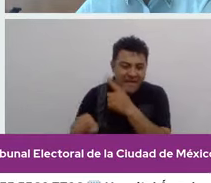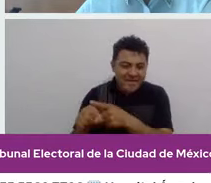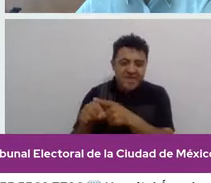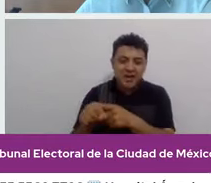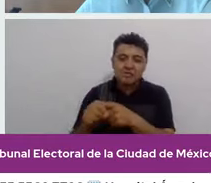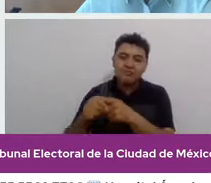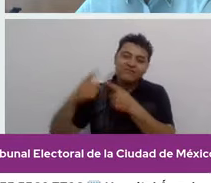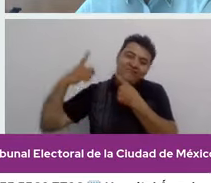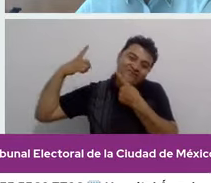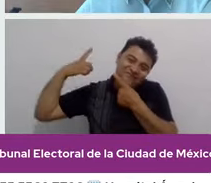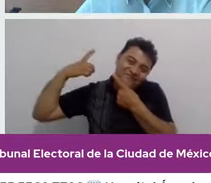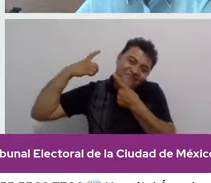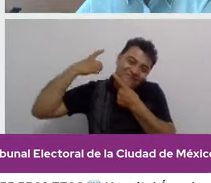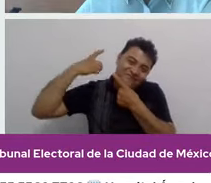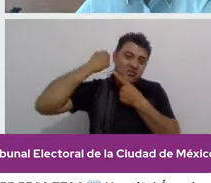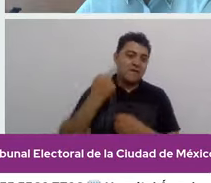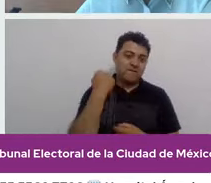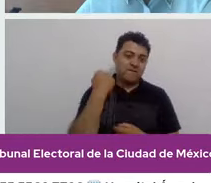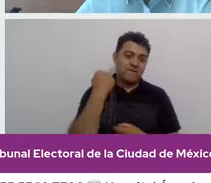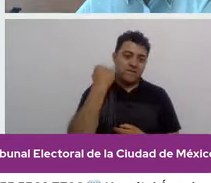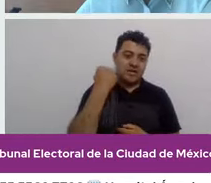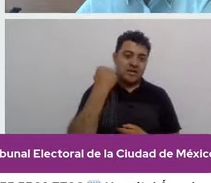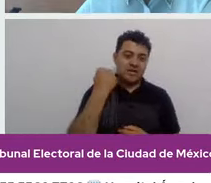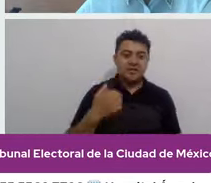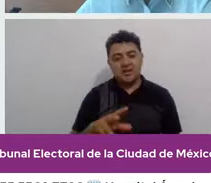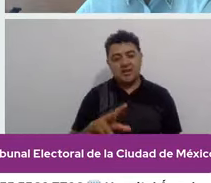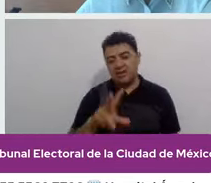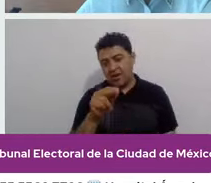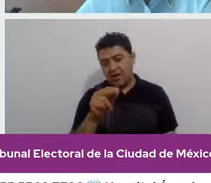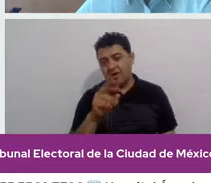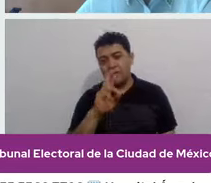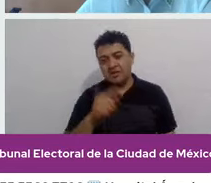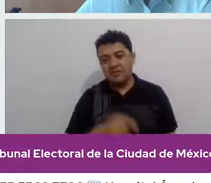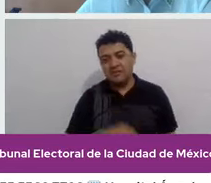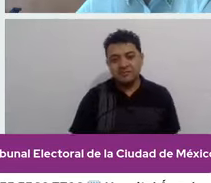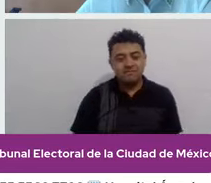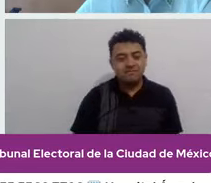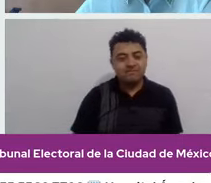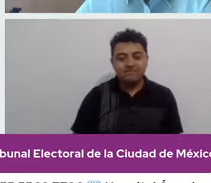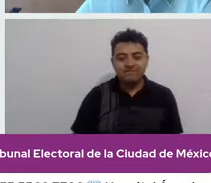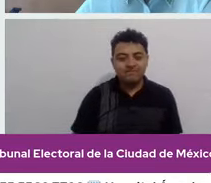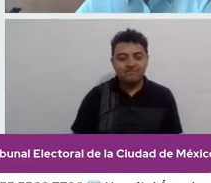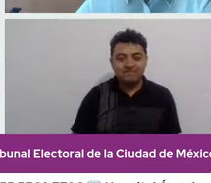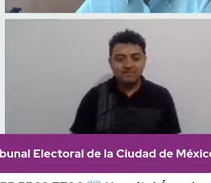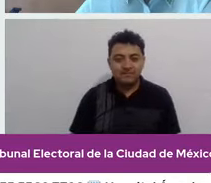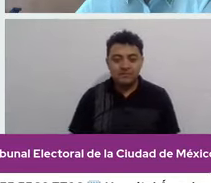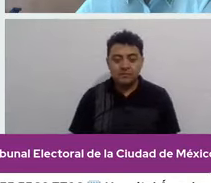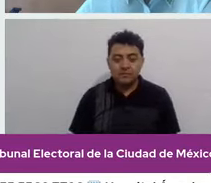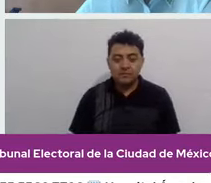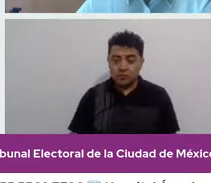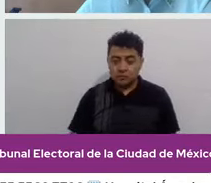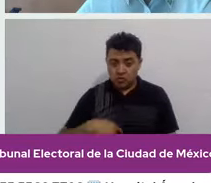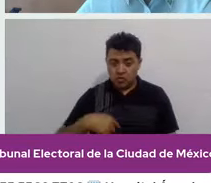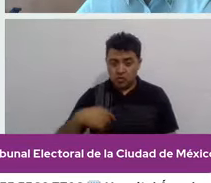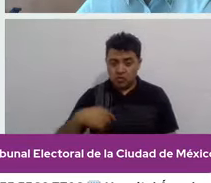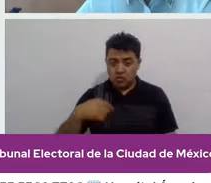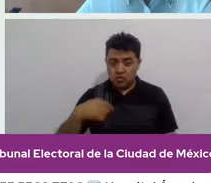para esa condición es que el tímpano esté íntegro, porque hemos tenido luxación de la membrana. Y últimamente se ha dado